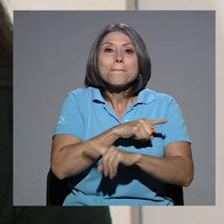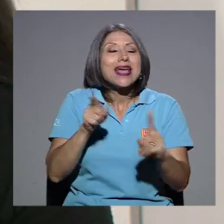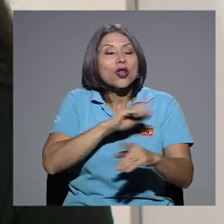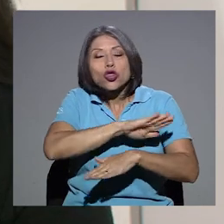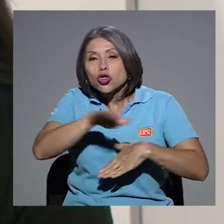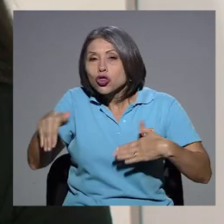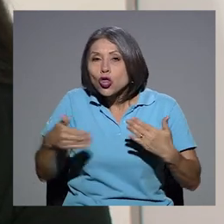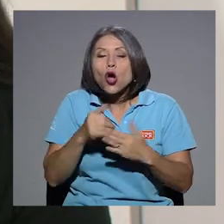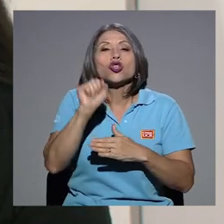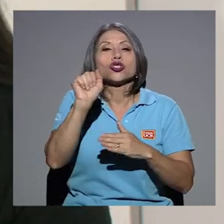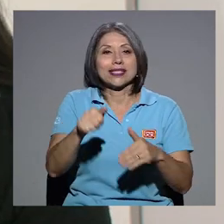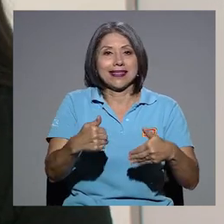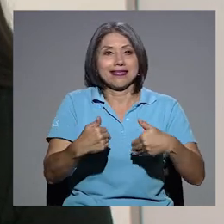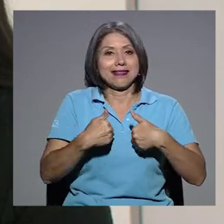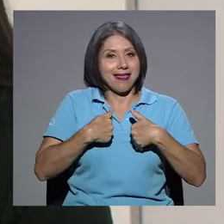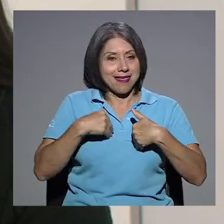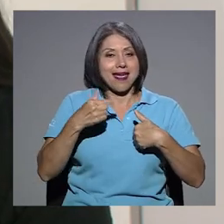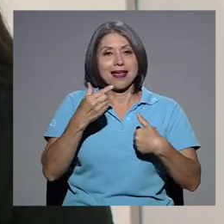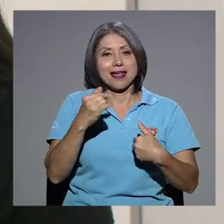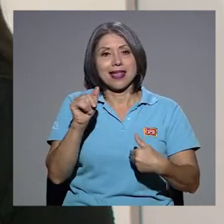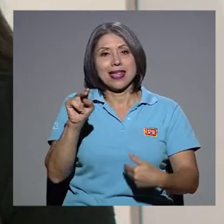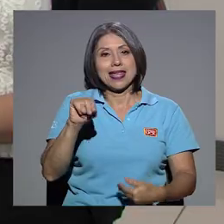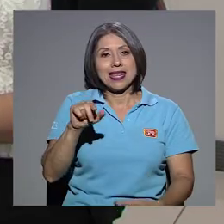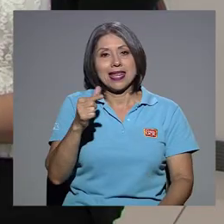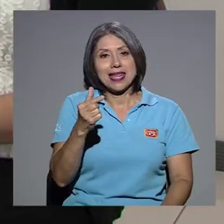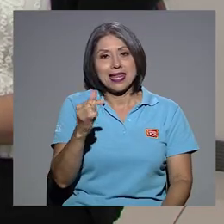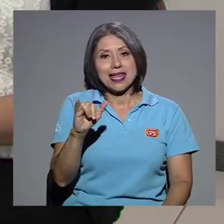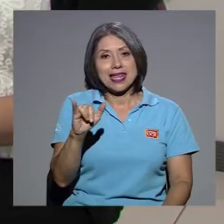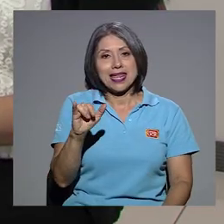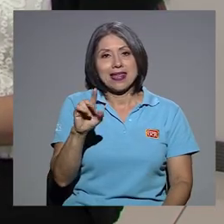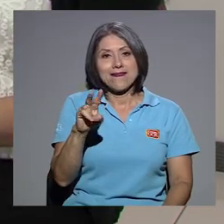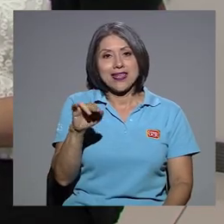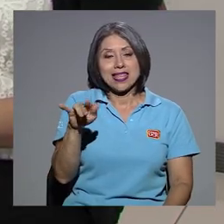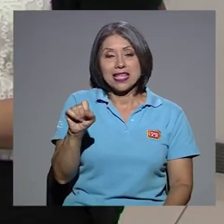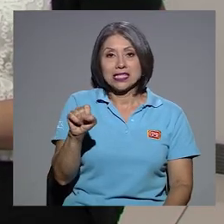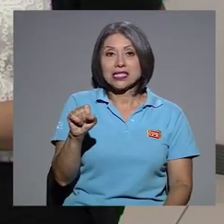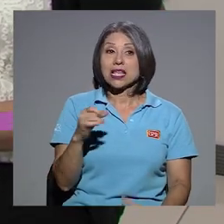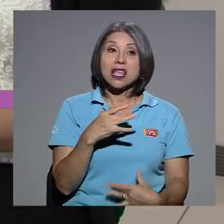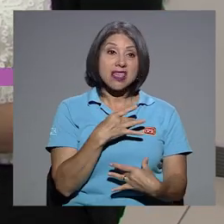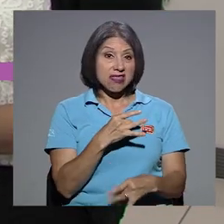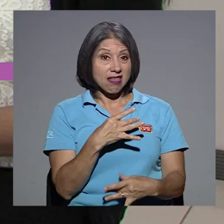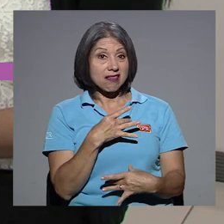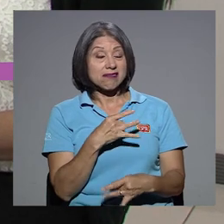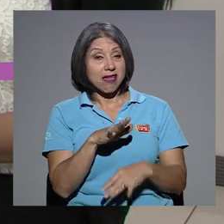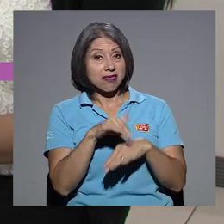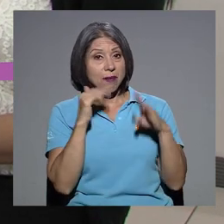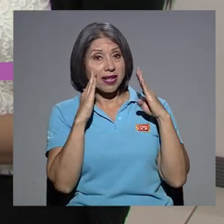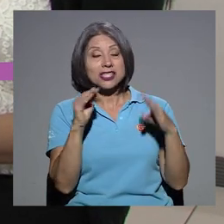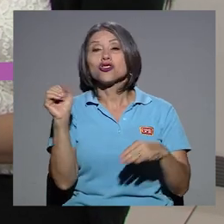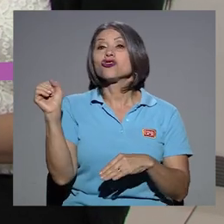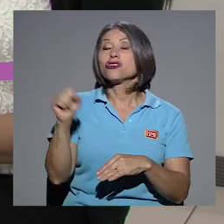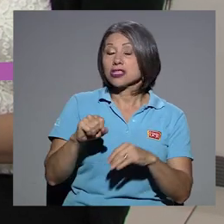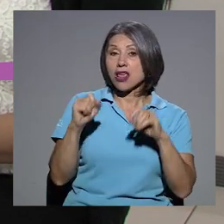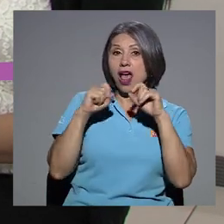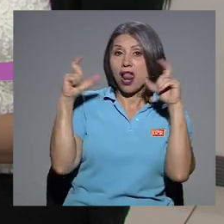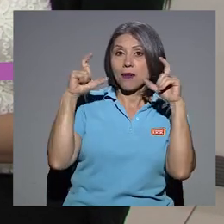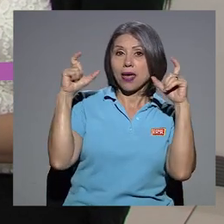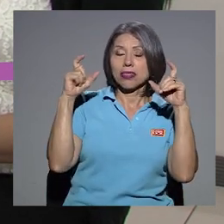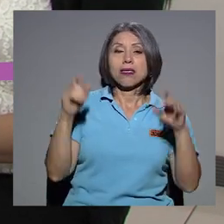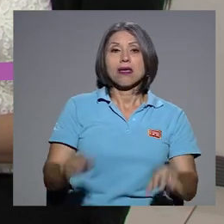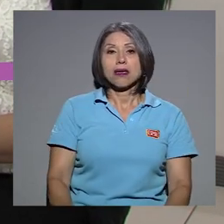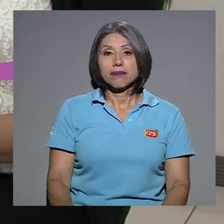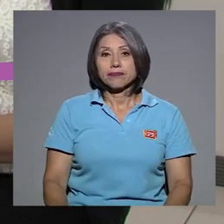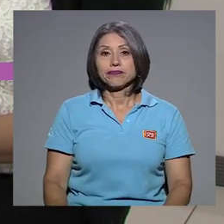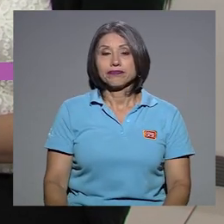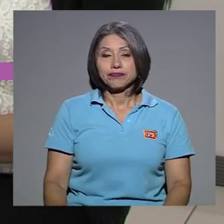tenían gingivitis. Y eso es un dato... interesante, que alarmante, claro. Es un dato alarmante. Claro,